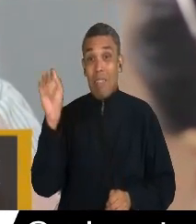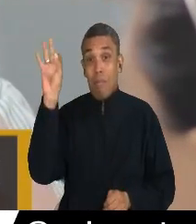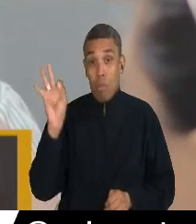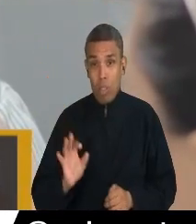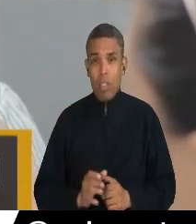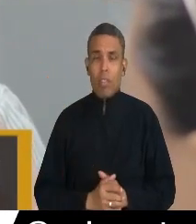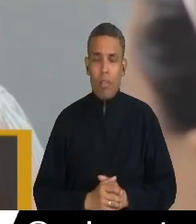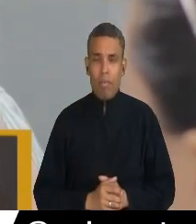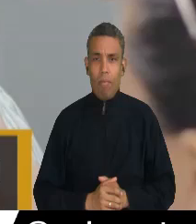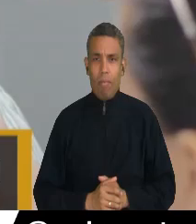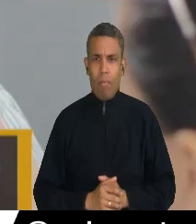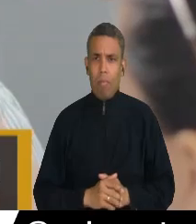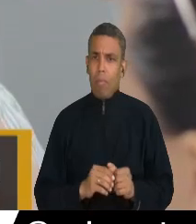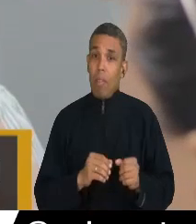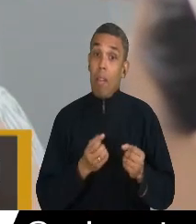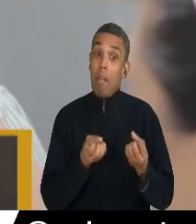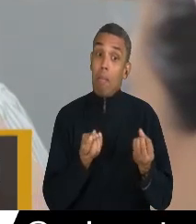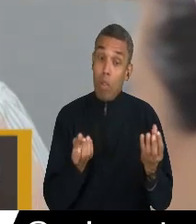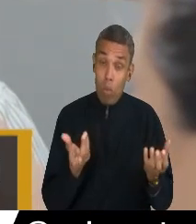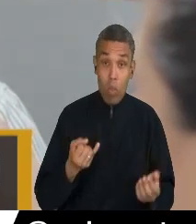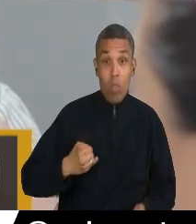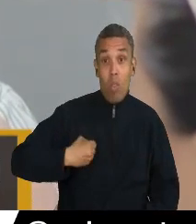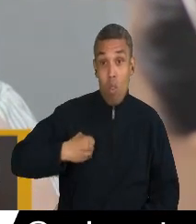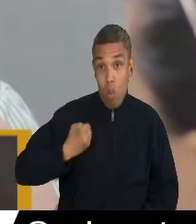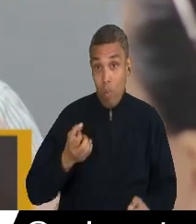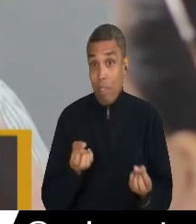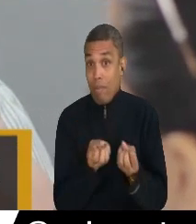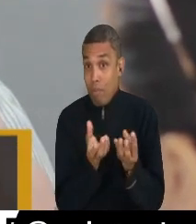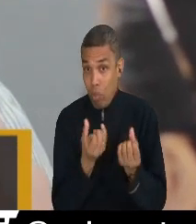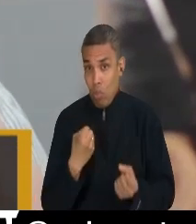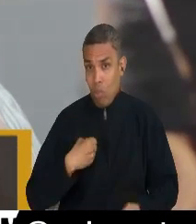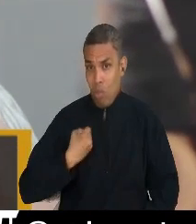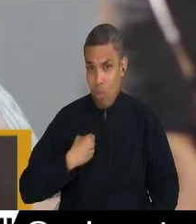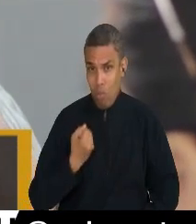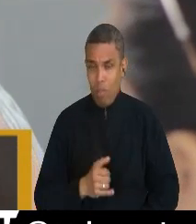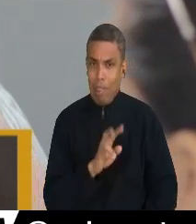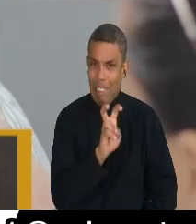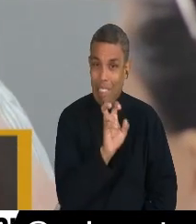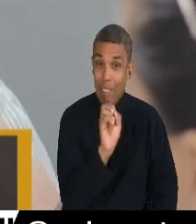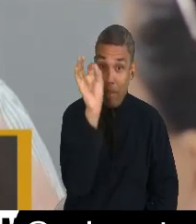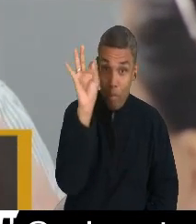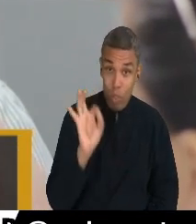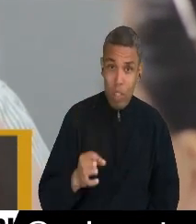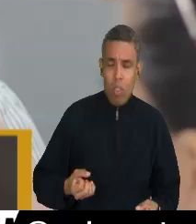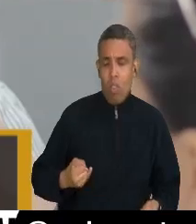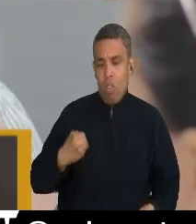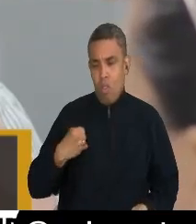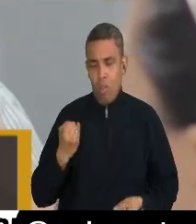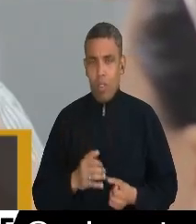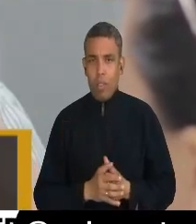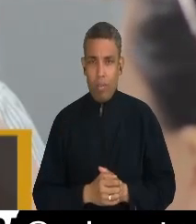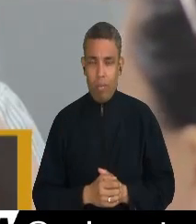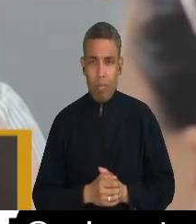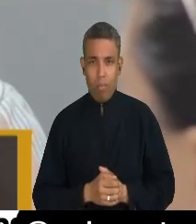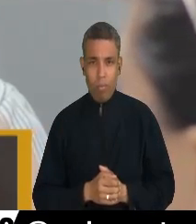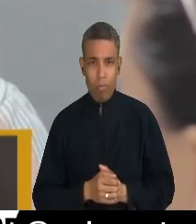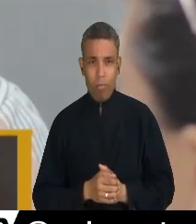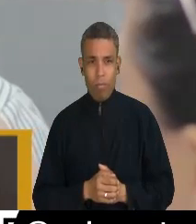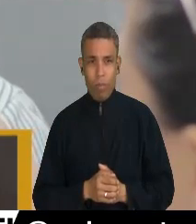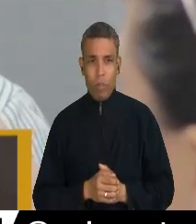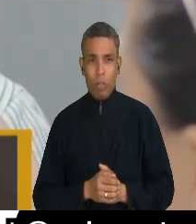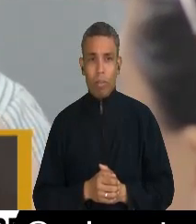y defina una alarma en cualquier municipio o en cualquier comunidad, ese evento está definido